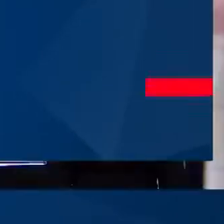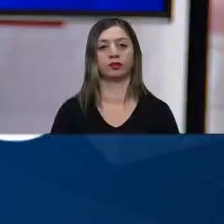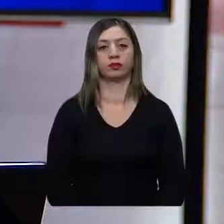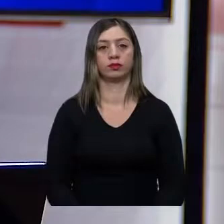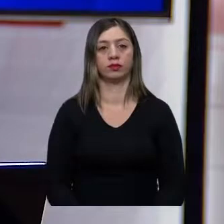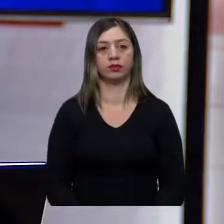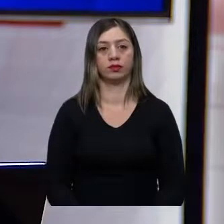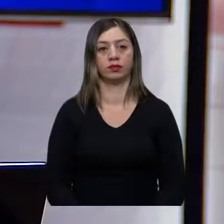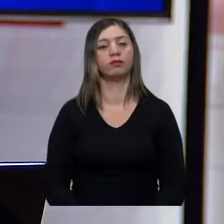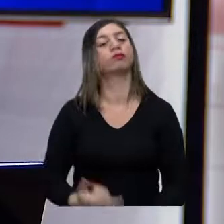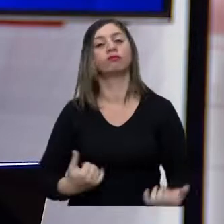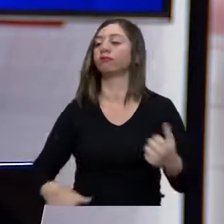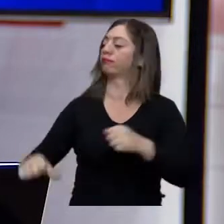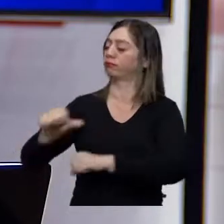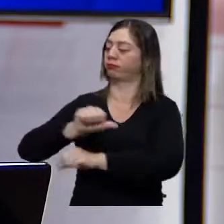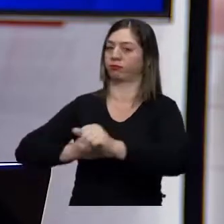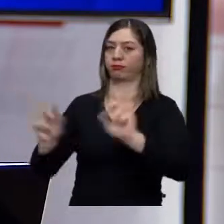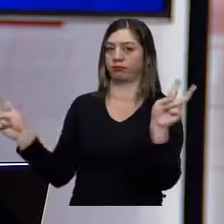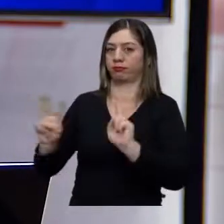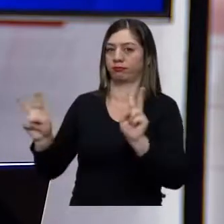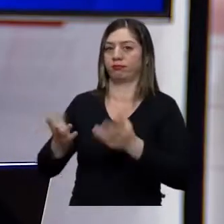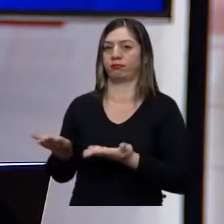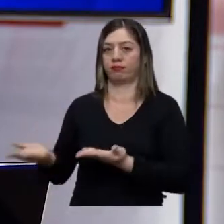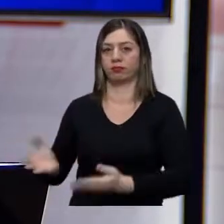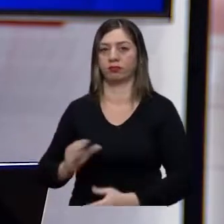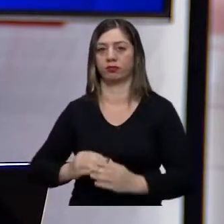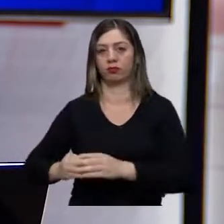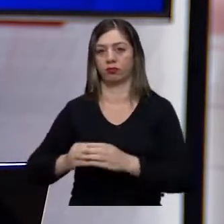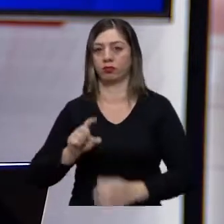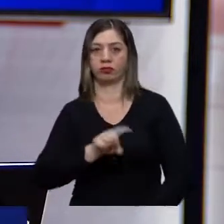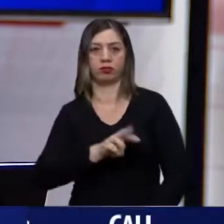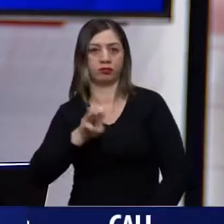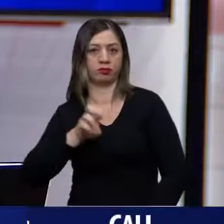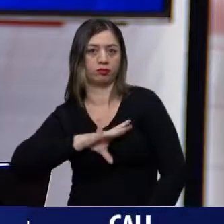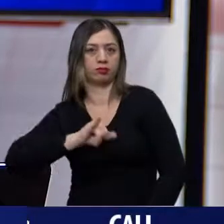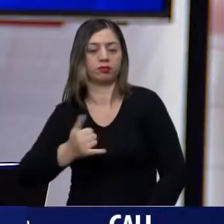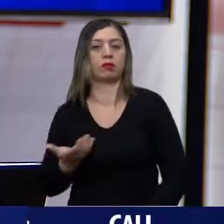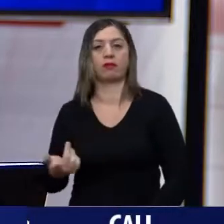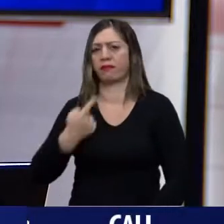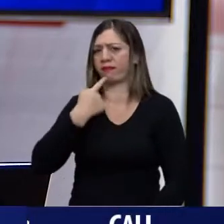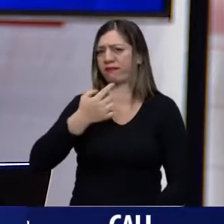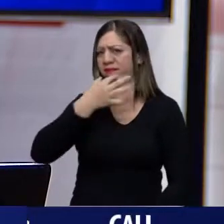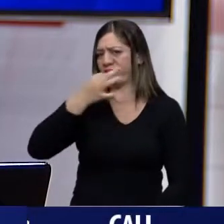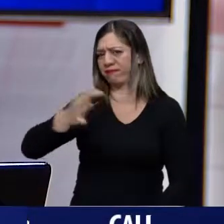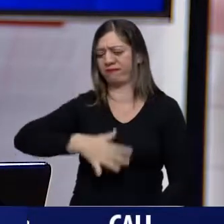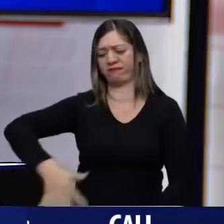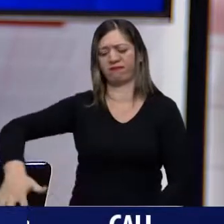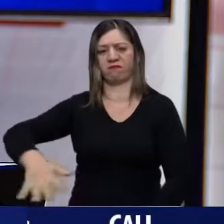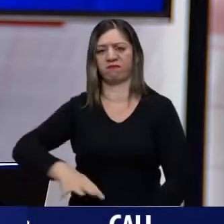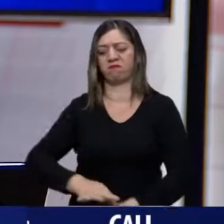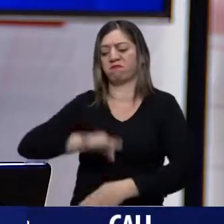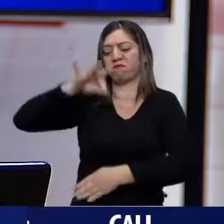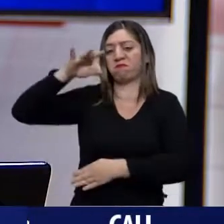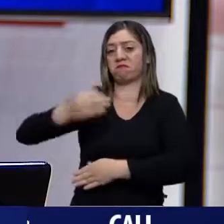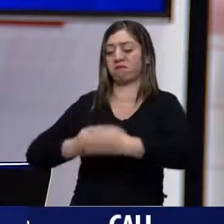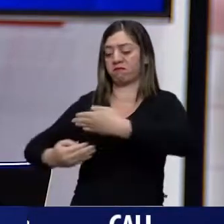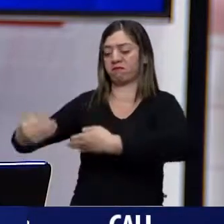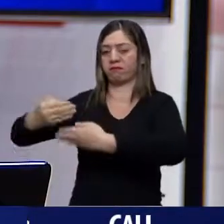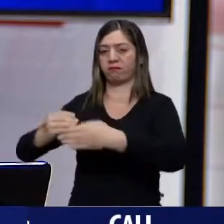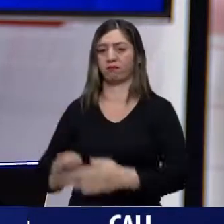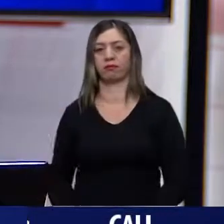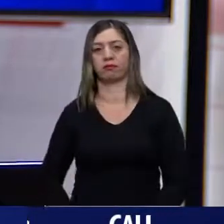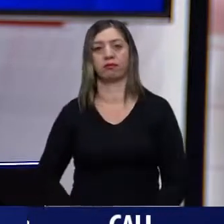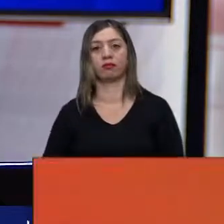Y a esta hora trasladamos nuestra señal en vivo a la comuna 18 de Cali, donde denuncian el abandono en la obra de un muro de contención.